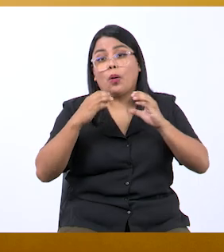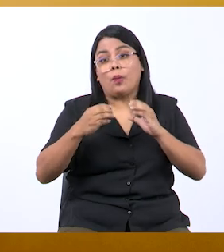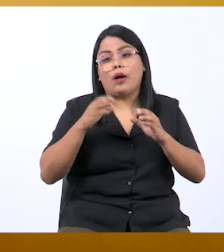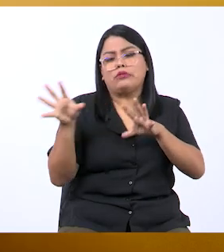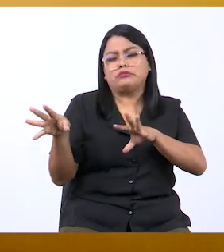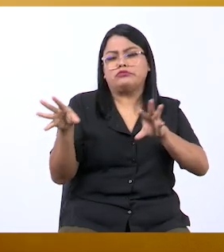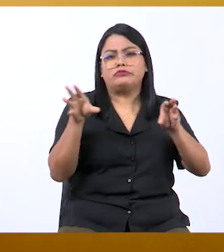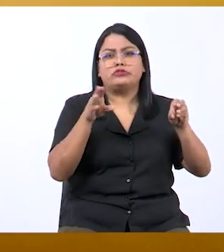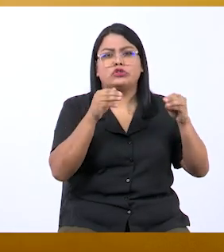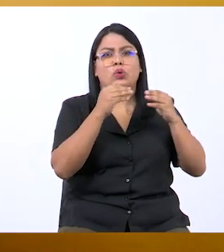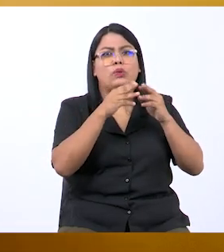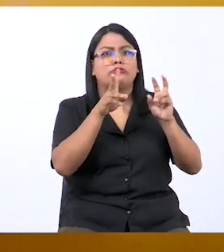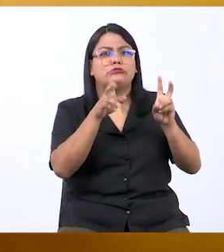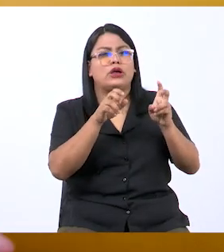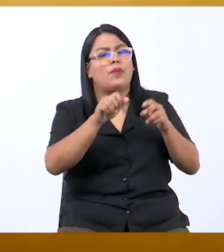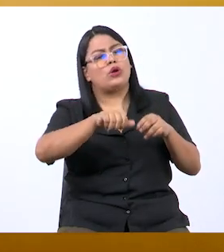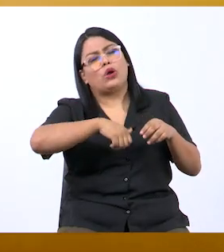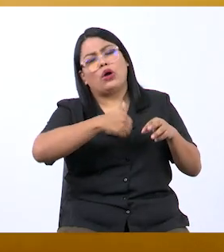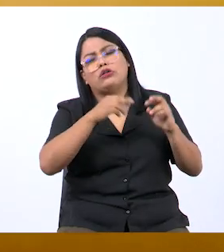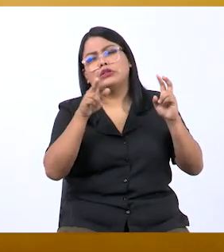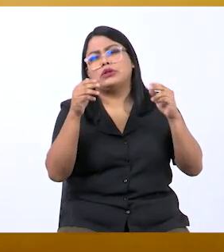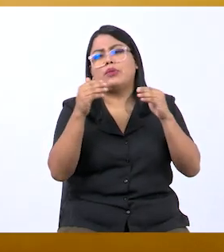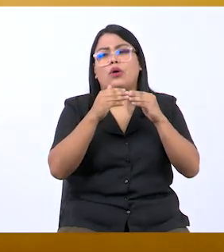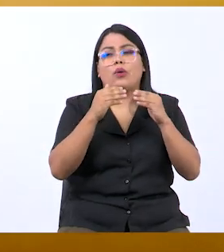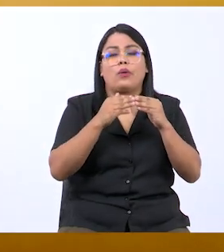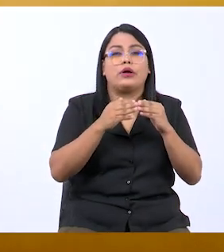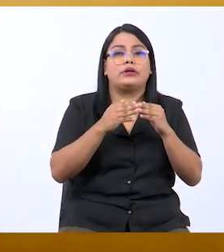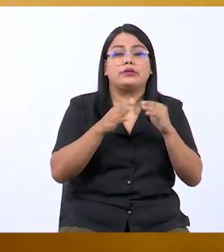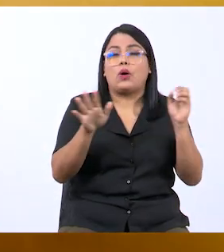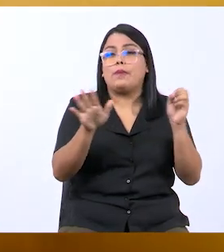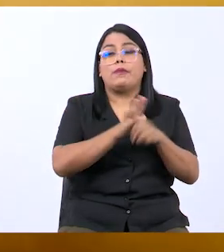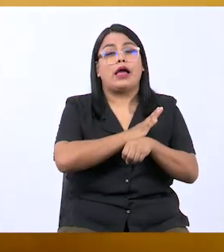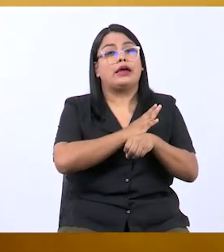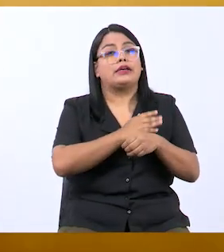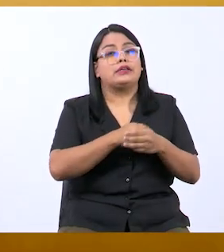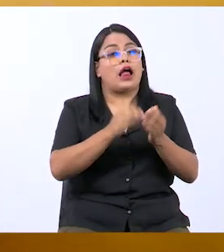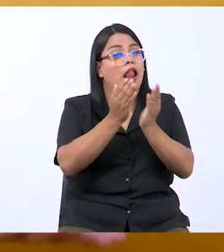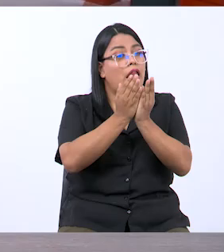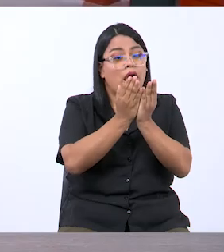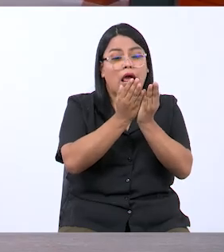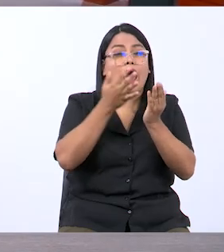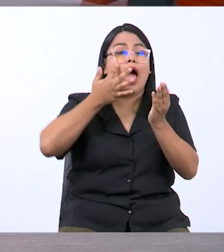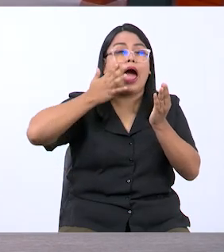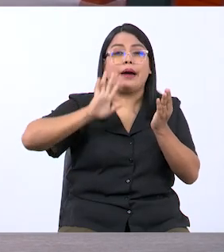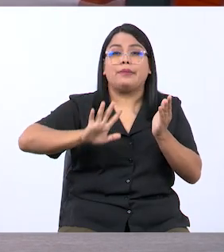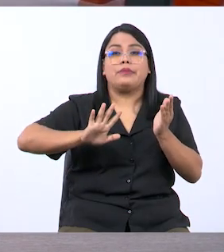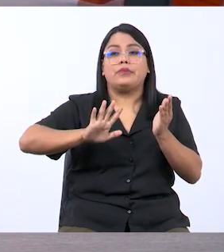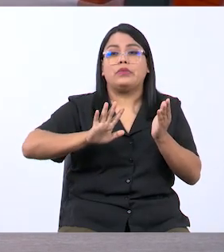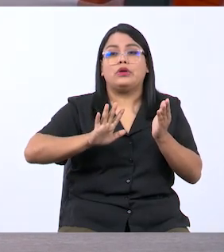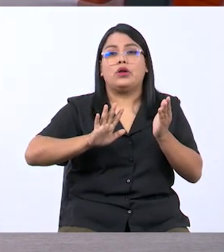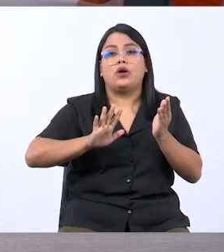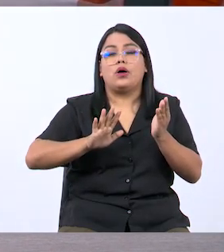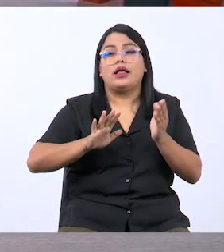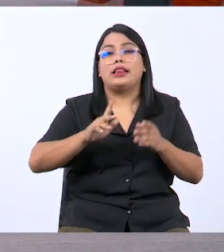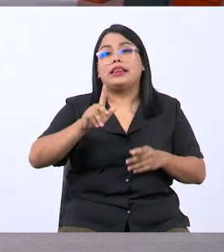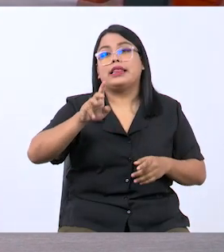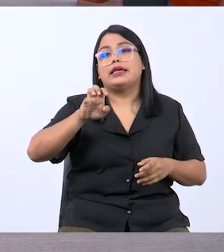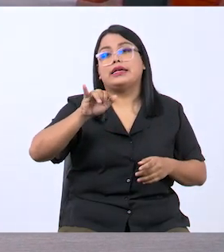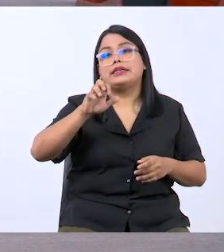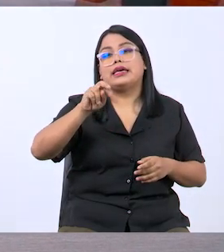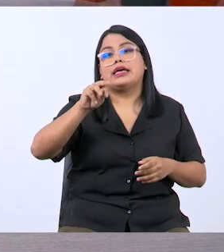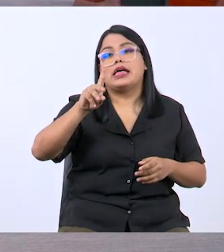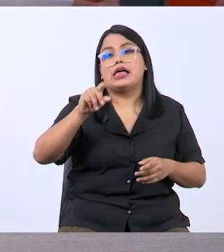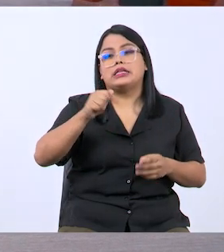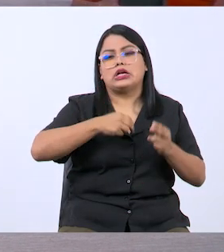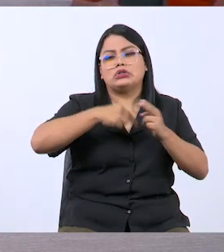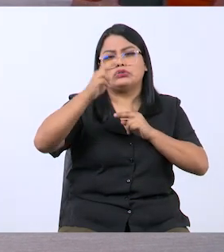Esto aplica tanto para este contenido que menciono, por ejemplo, como para todos. En la lectura, por ejemplo, de una leyenda,